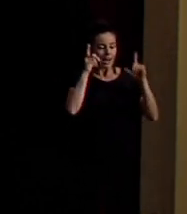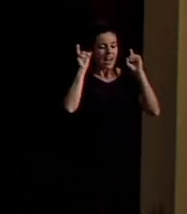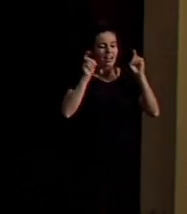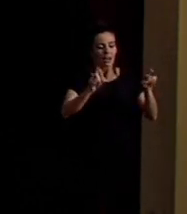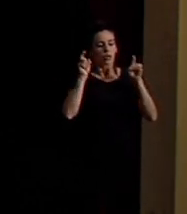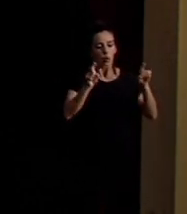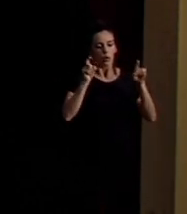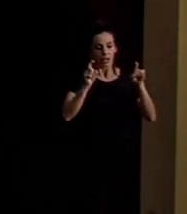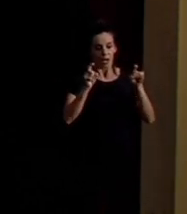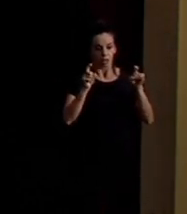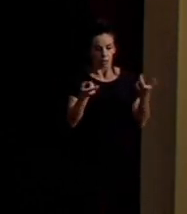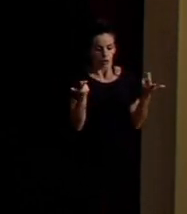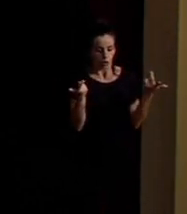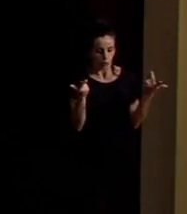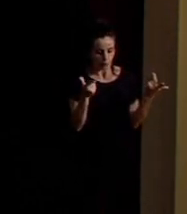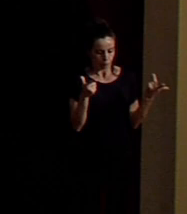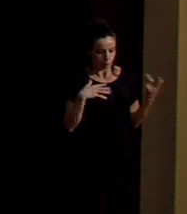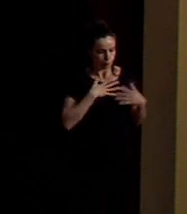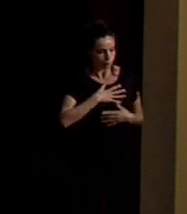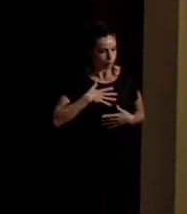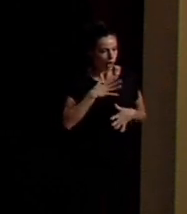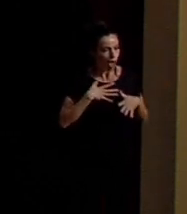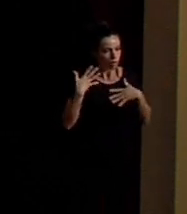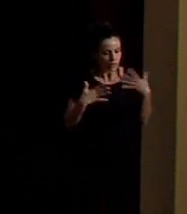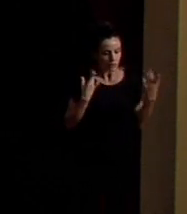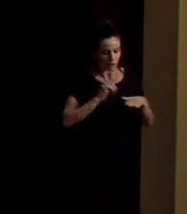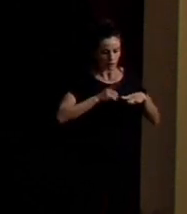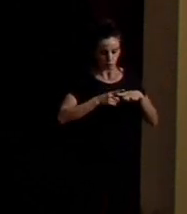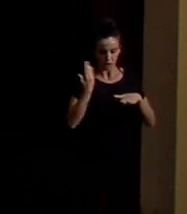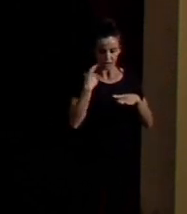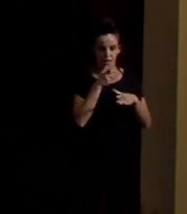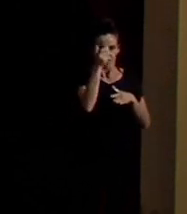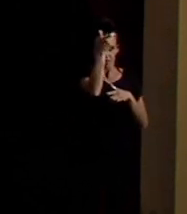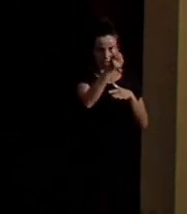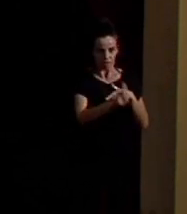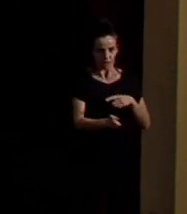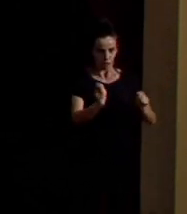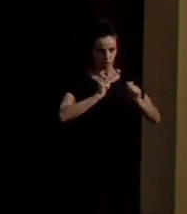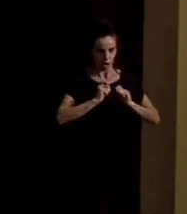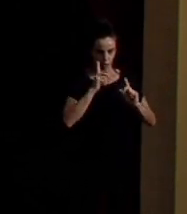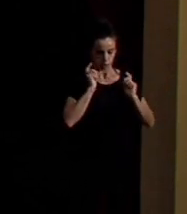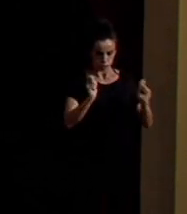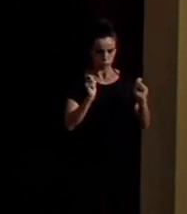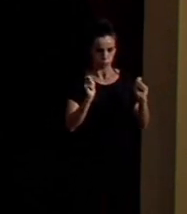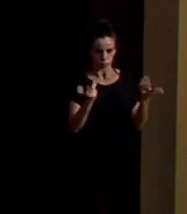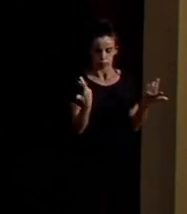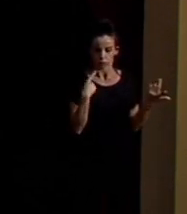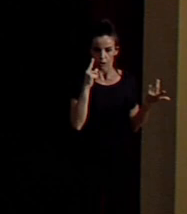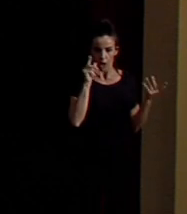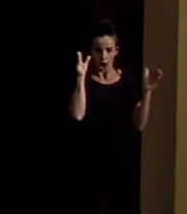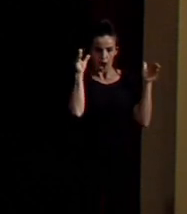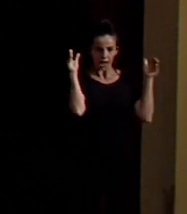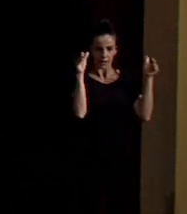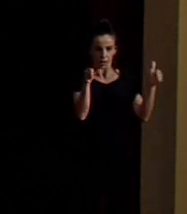afectiva y sexual, porque los datos ya nos están poniendo ahí el foco de atención, ¿no? Simplemente les llamo la atención sobre